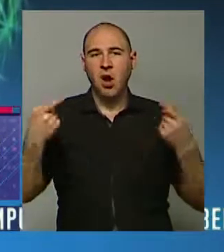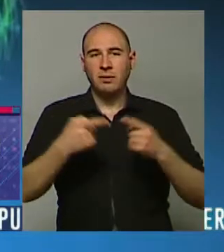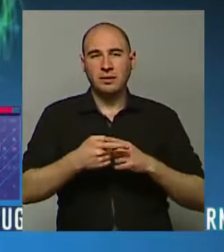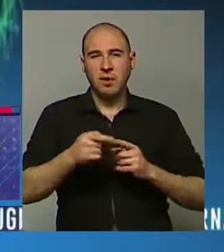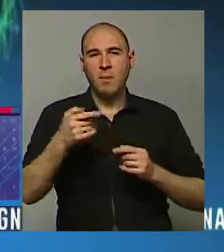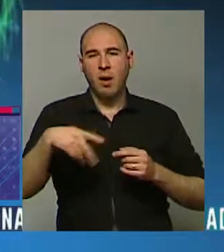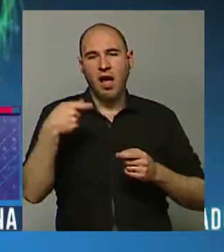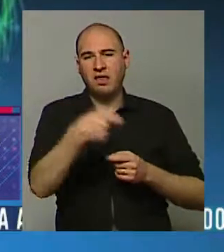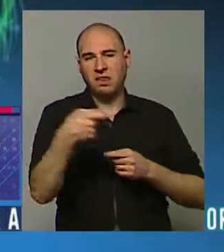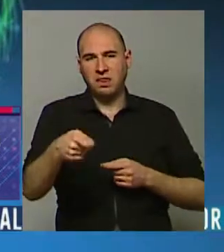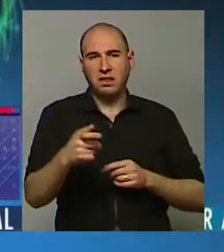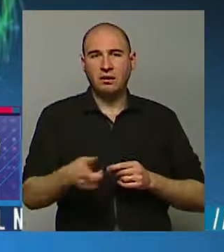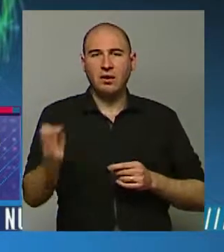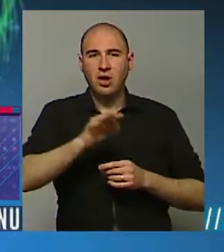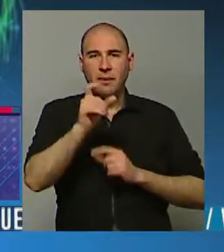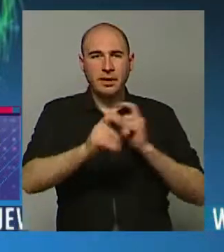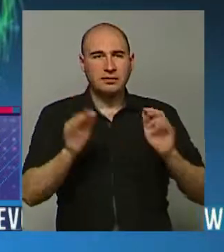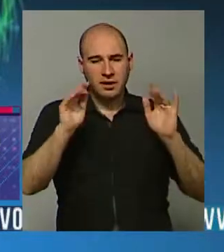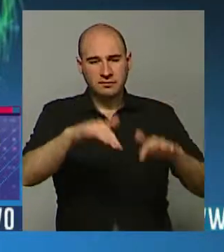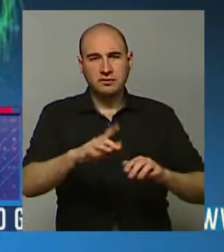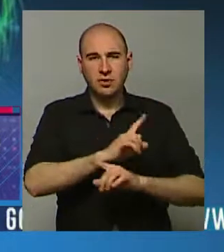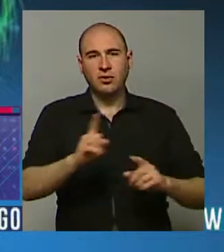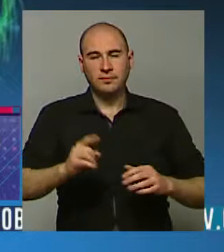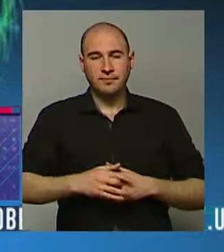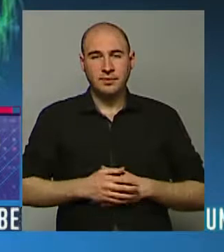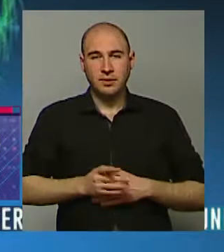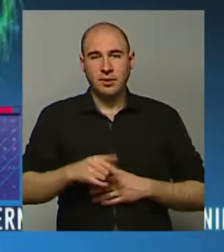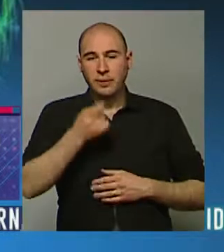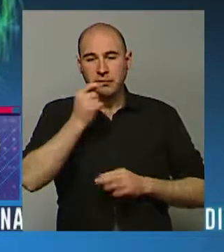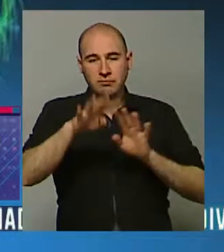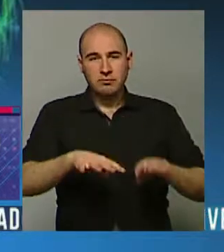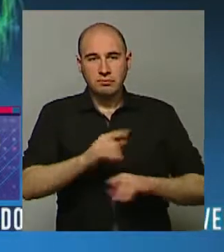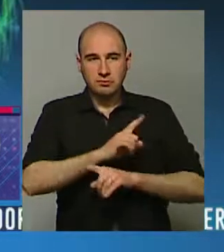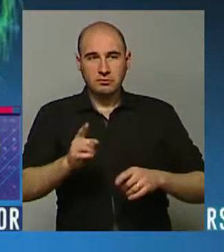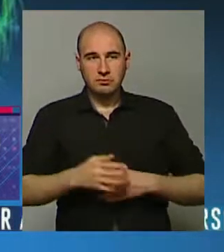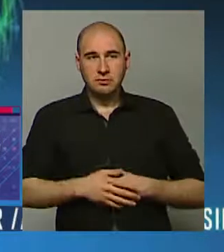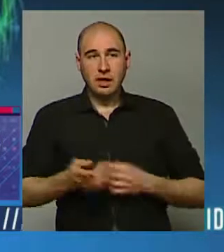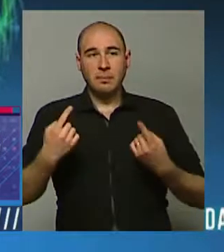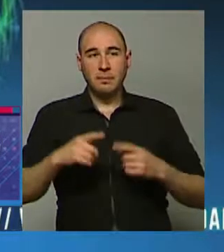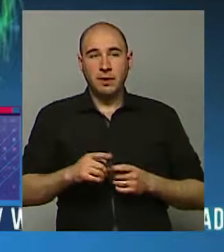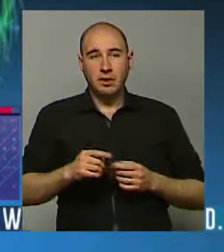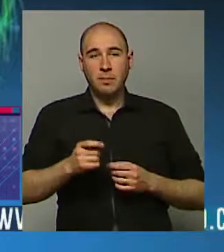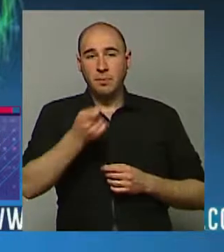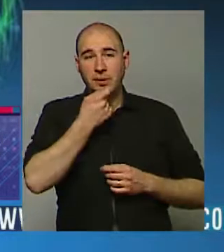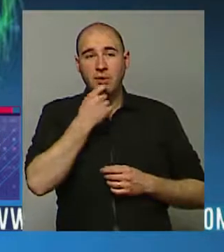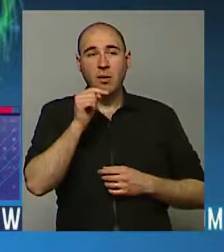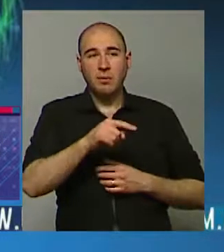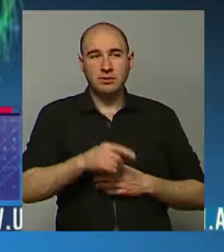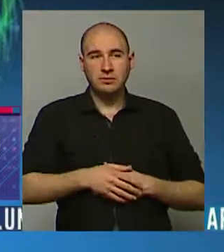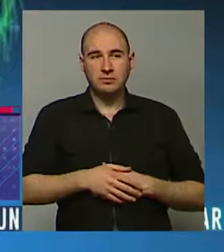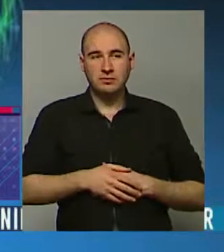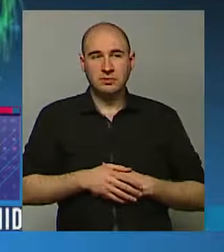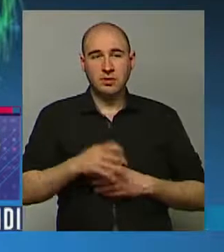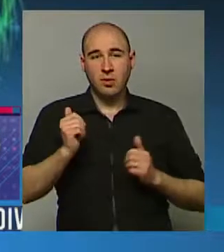que vayan asesinos o este tipo de personas a poner eso. Lo que pasa es que, de alguna manera, cuando vos tenés en